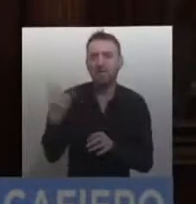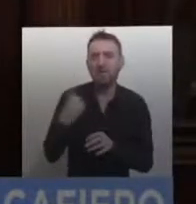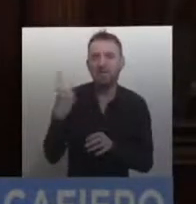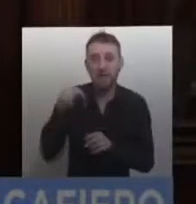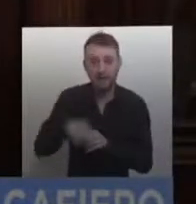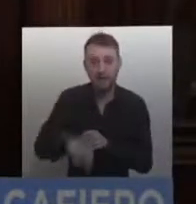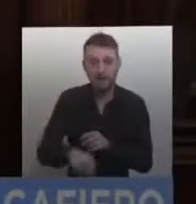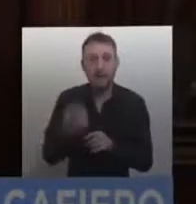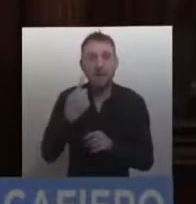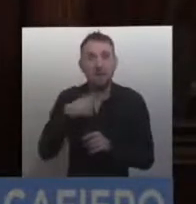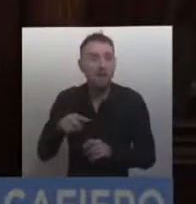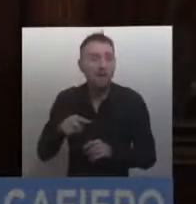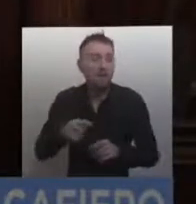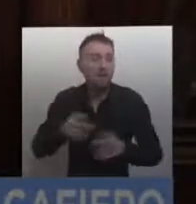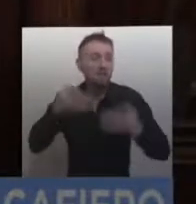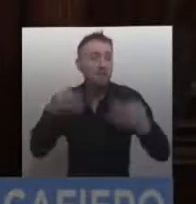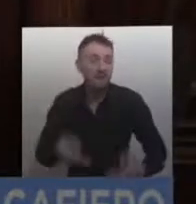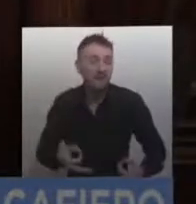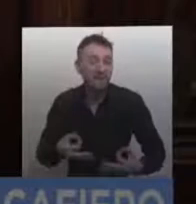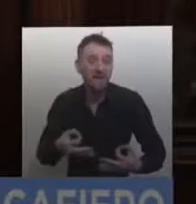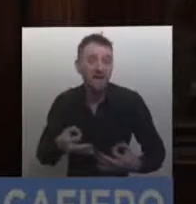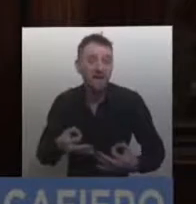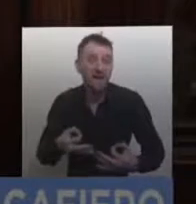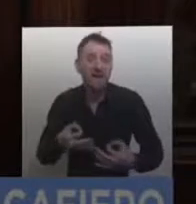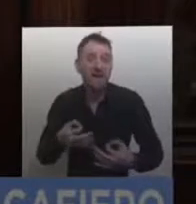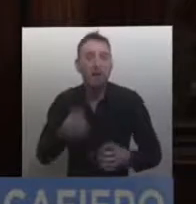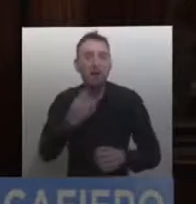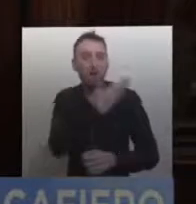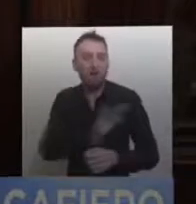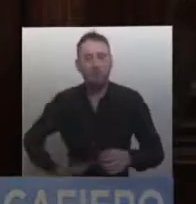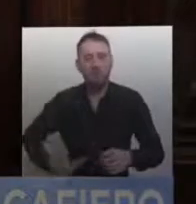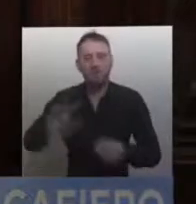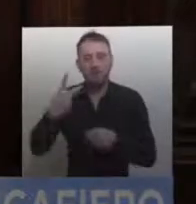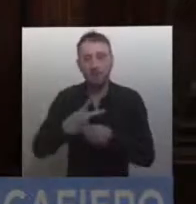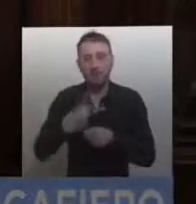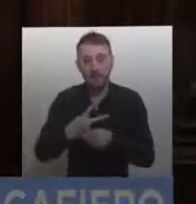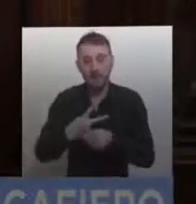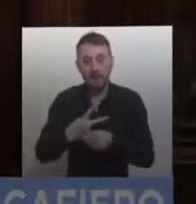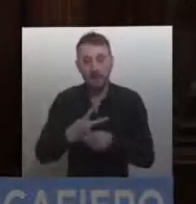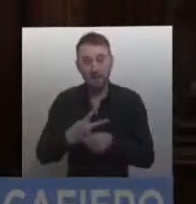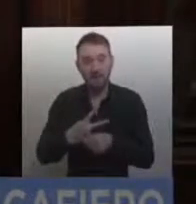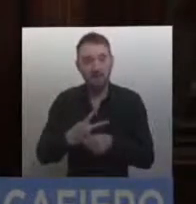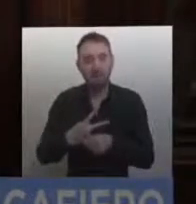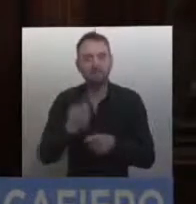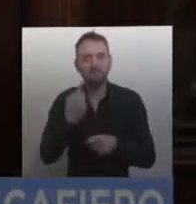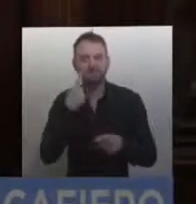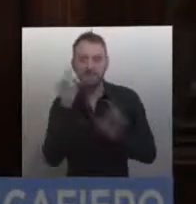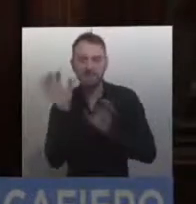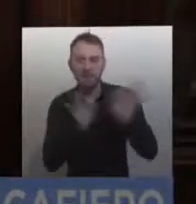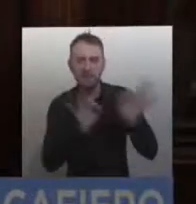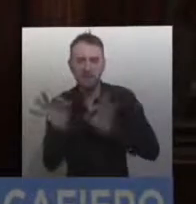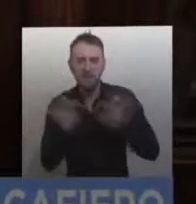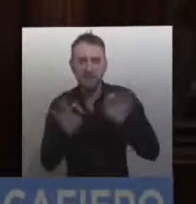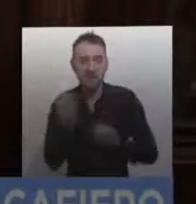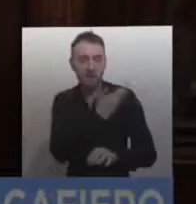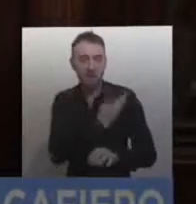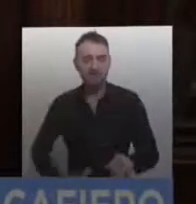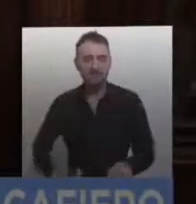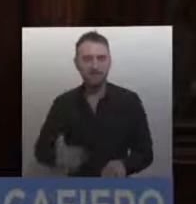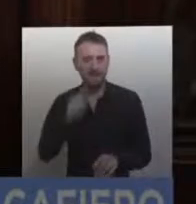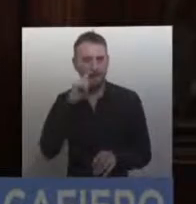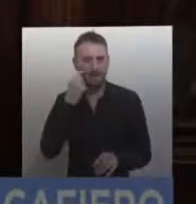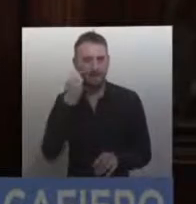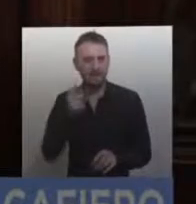dirigentes, pero por sobre todas las cosas, decisión estratégica de nuestra vicepresidenta y una ejecución táctica de nuestro